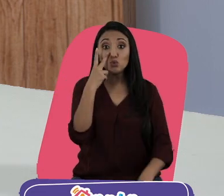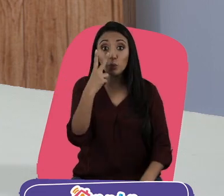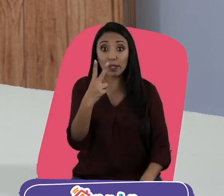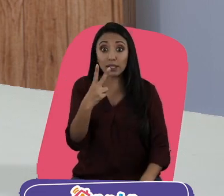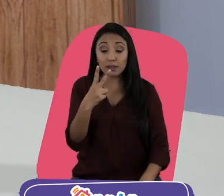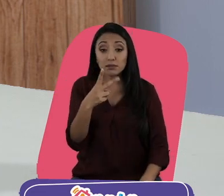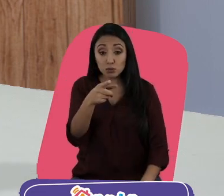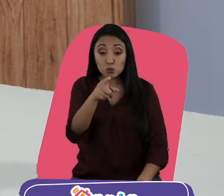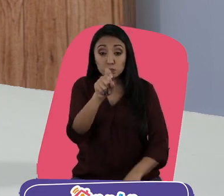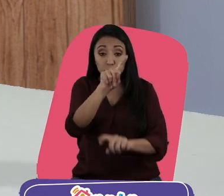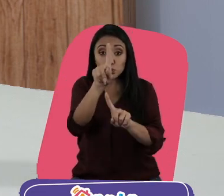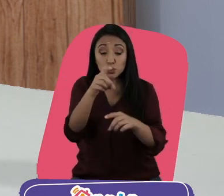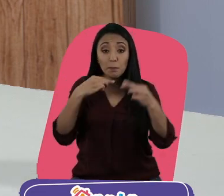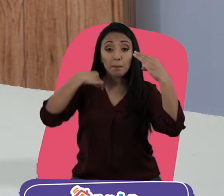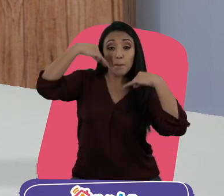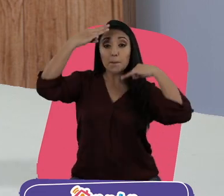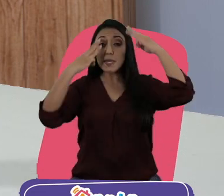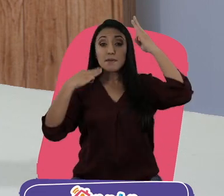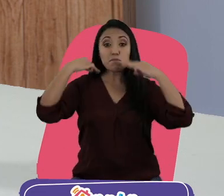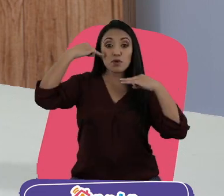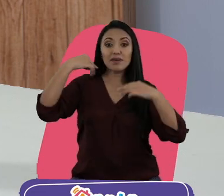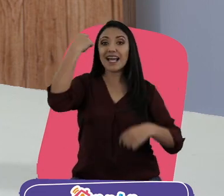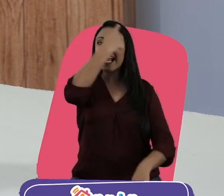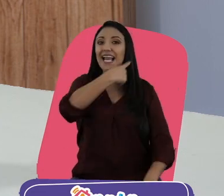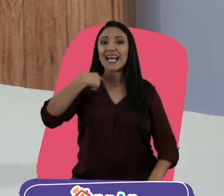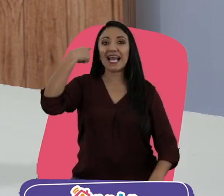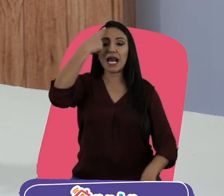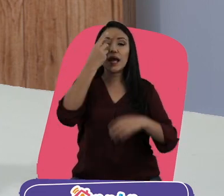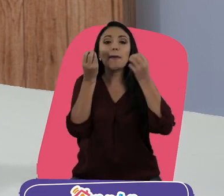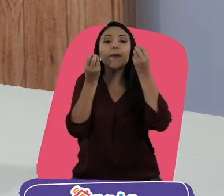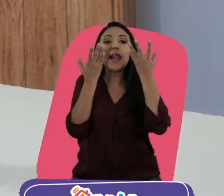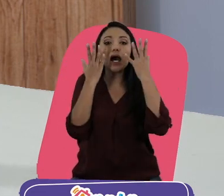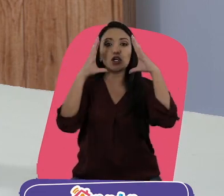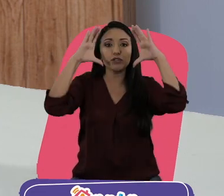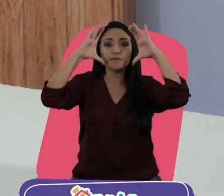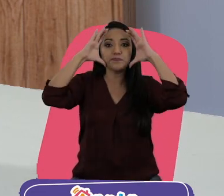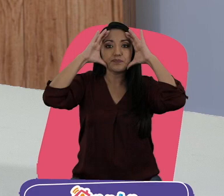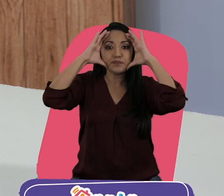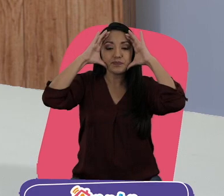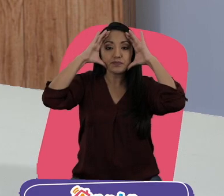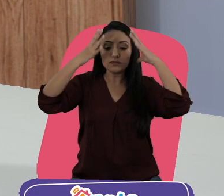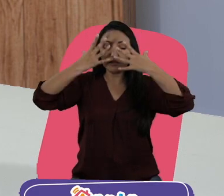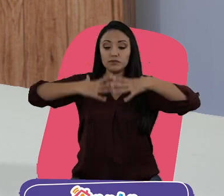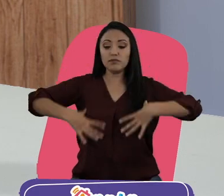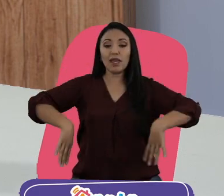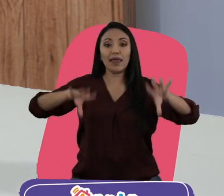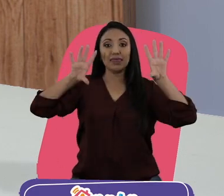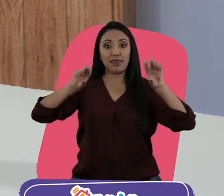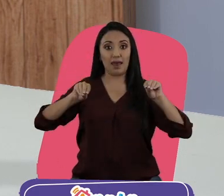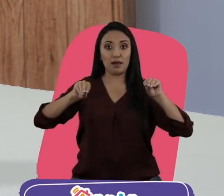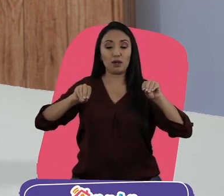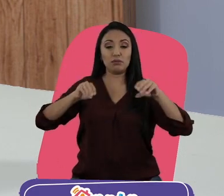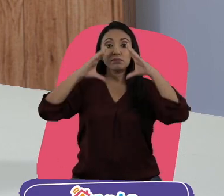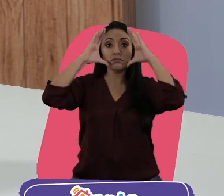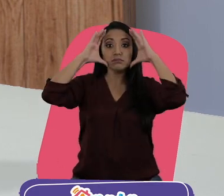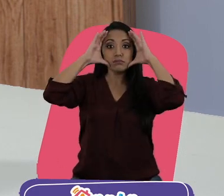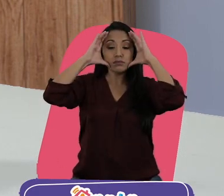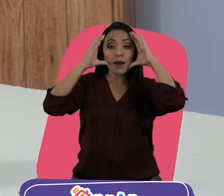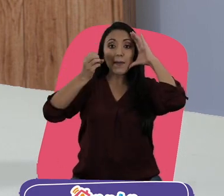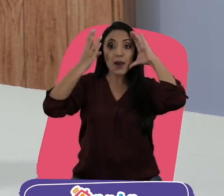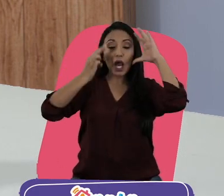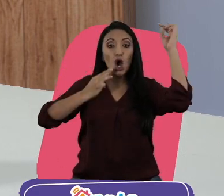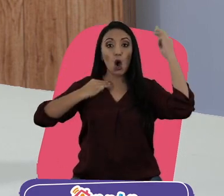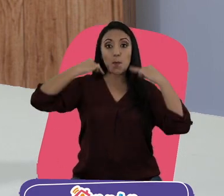vez? Son aquellos que tienen la cara pintada de blanco, utilizan por lo general ropa negra y cuando ellos